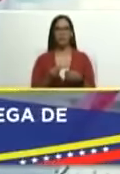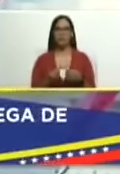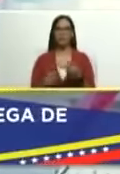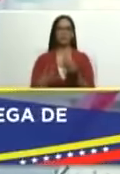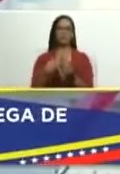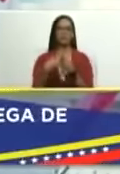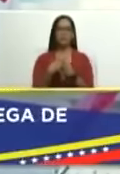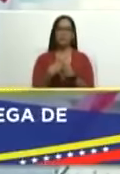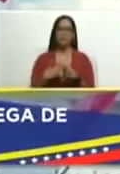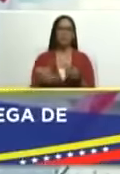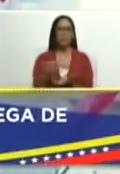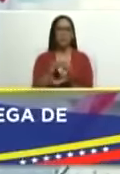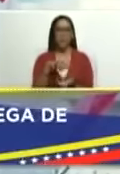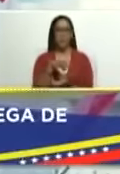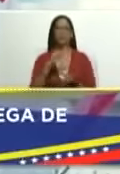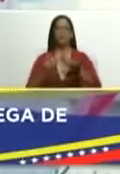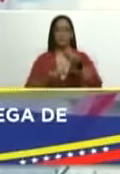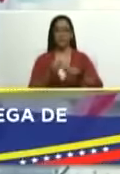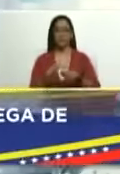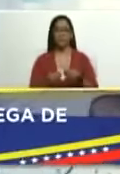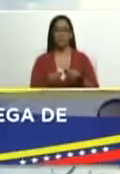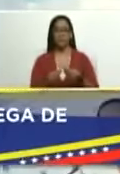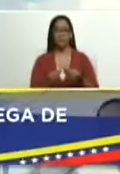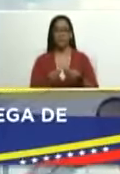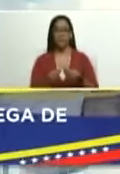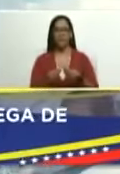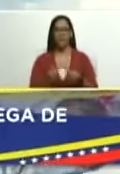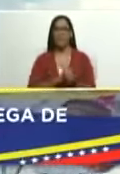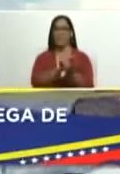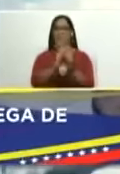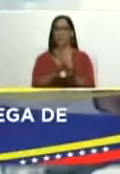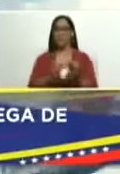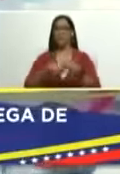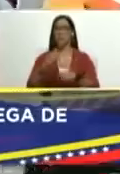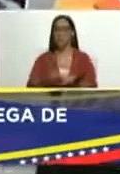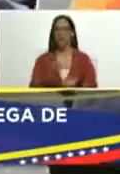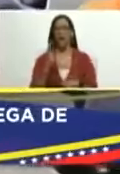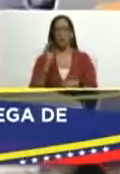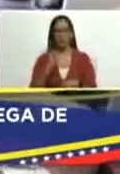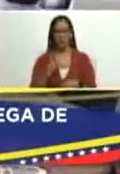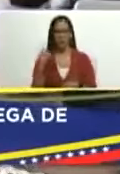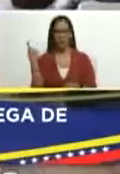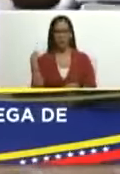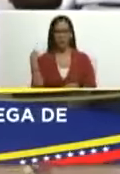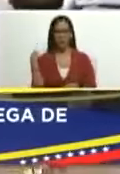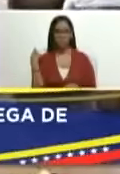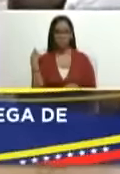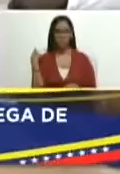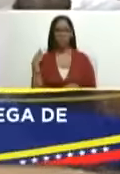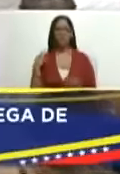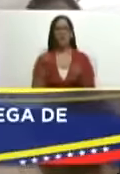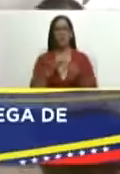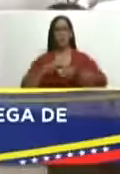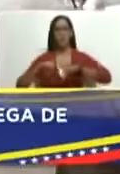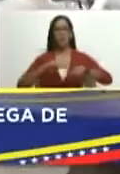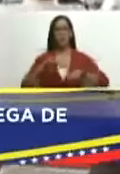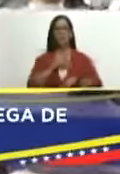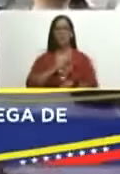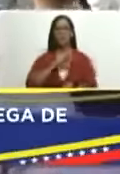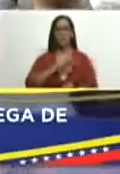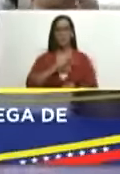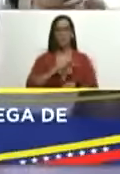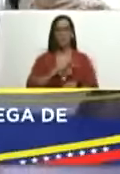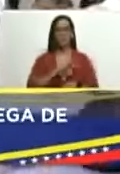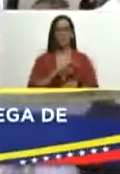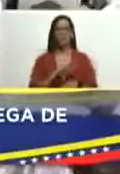grandes dificultades. De la pospandemia, hablaba yo ayer a los movimientos sociales, de